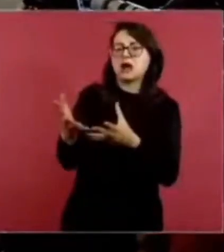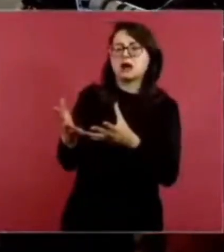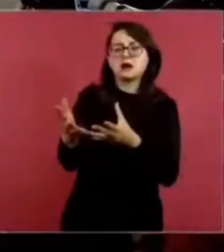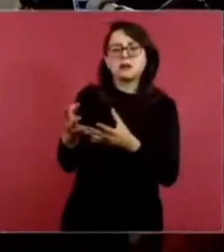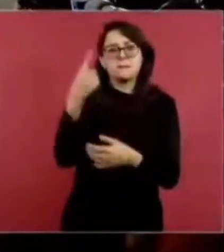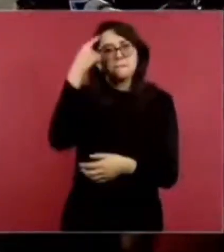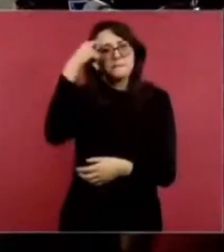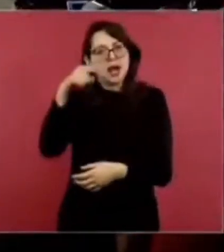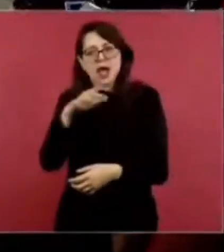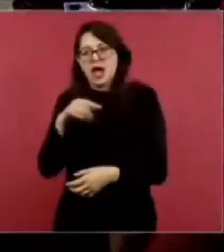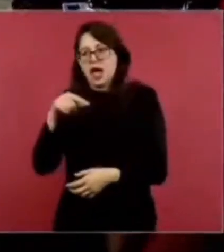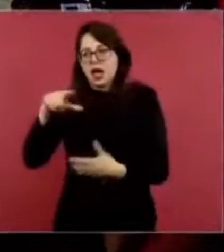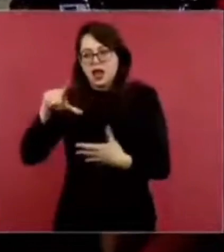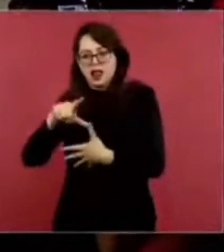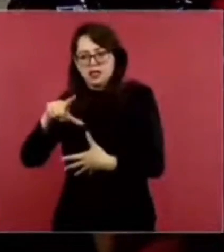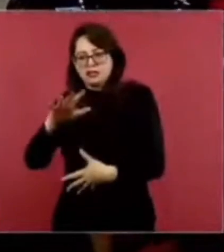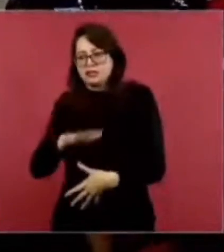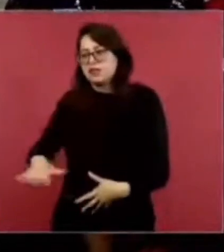atendiendo las causas